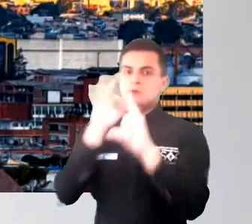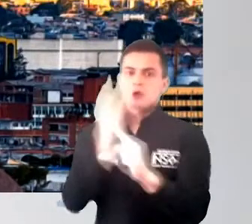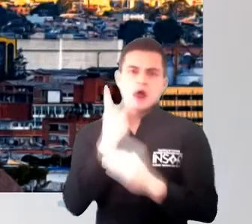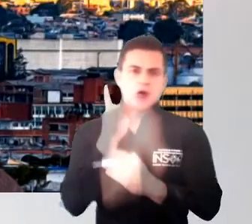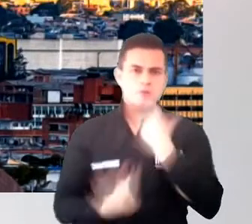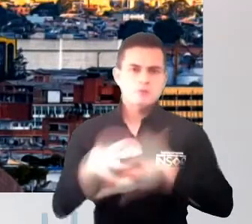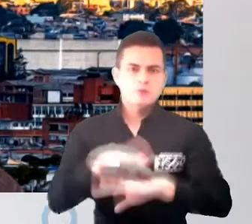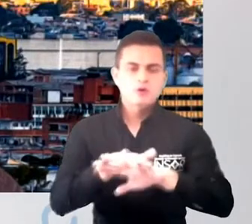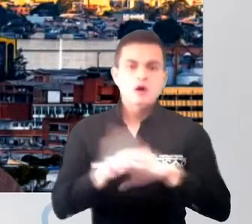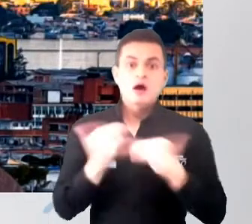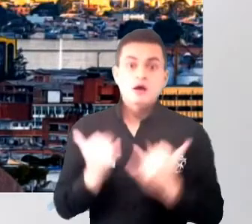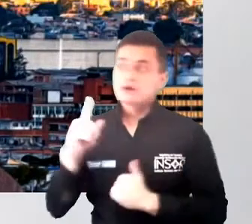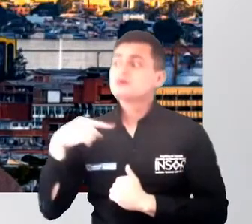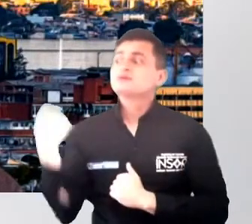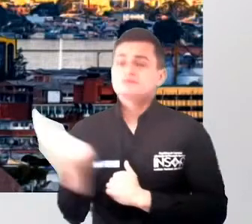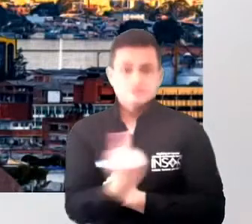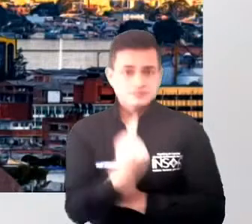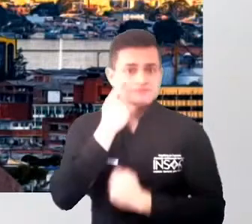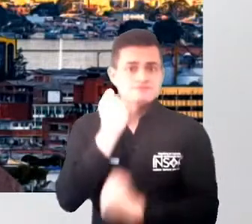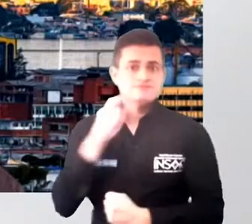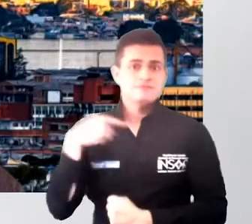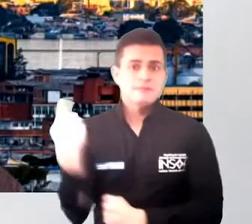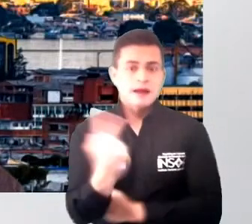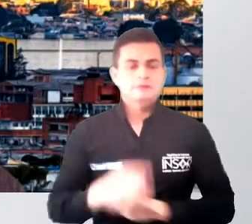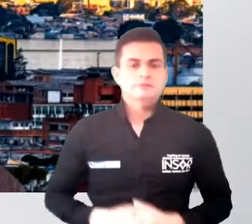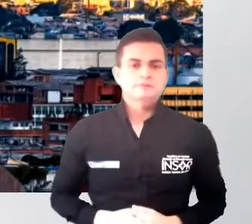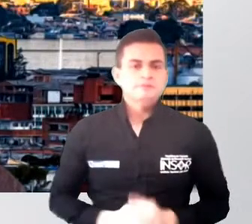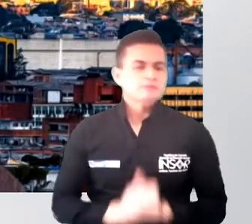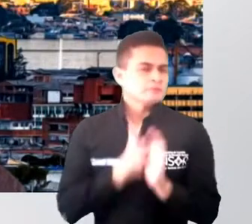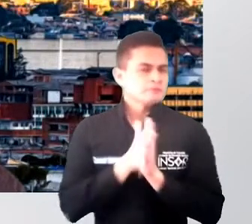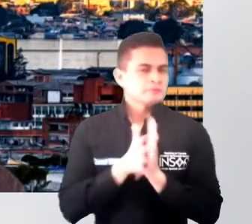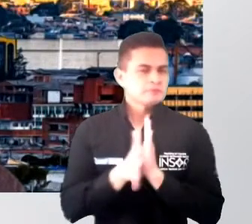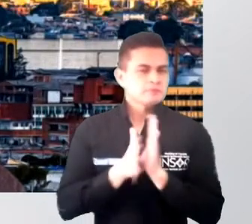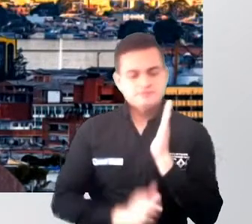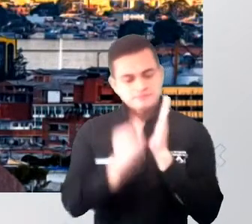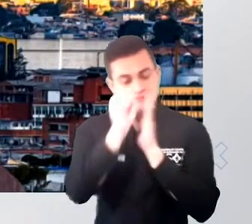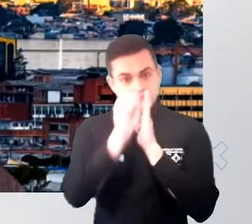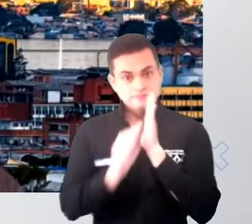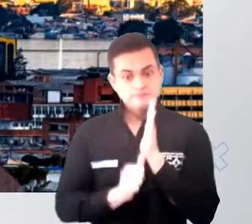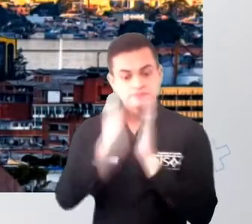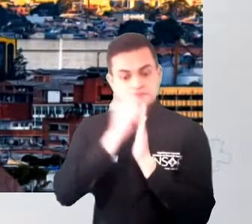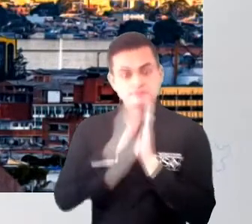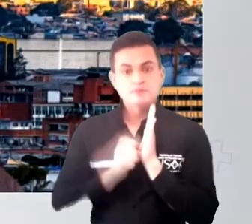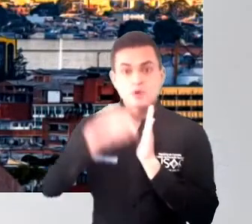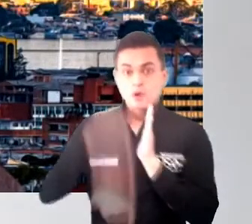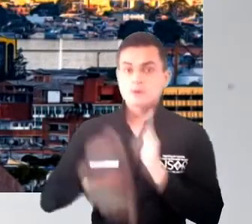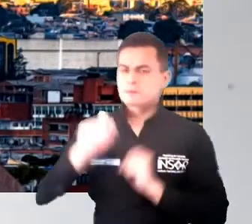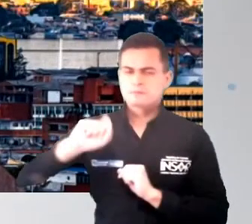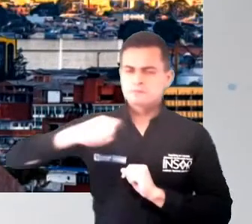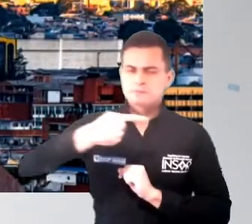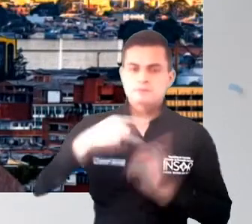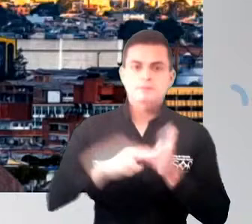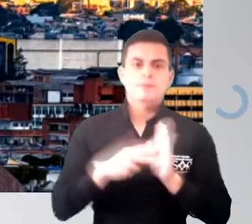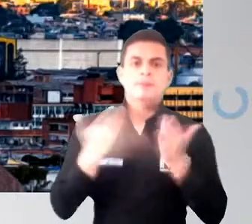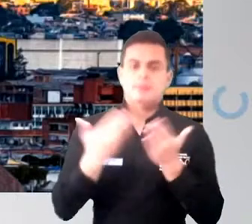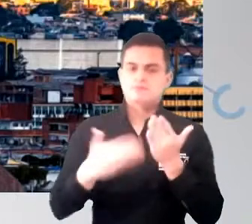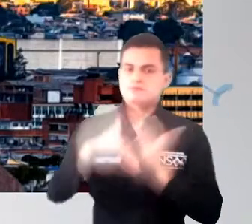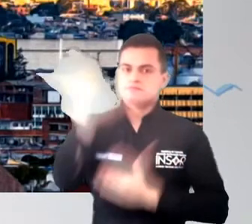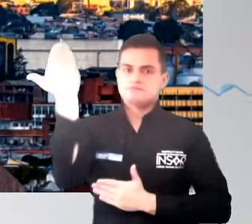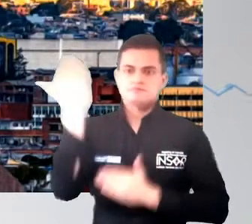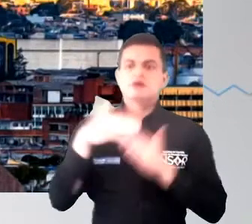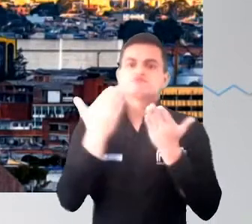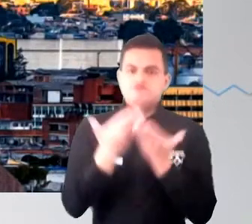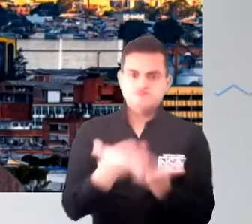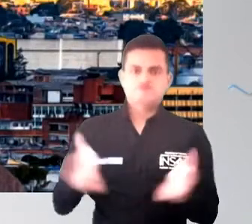piel. La agenda que tenemos incluye primero la apertura de esta inmersión a cargo de la señora ministra